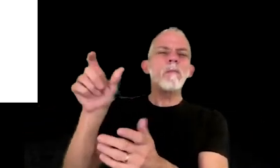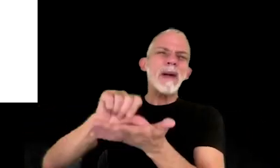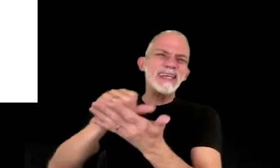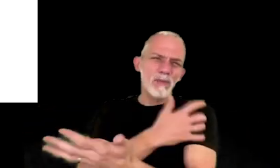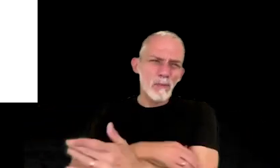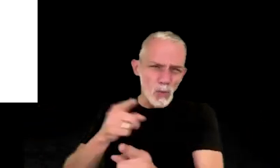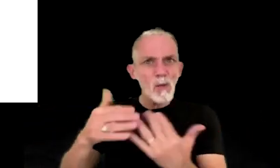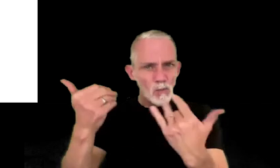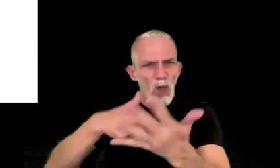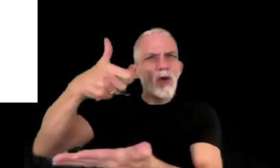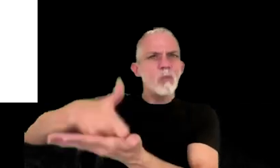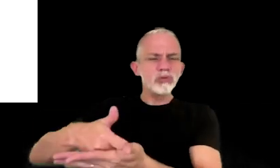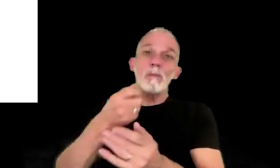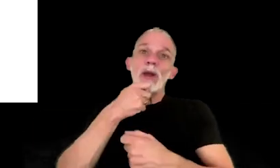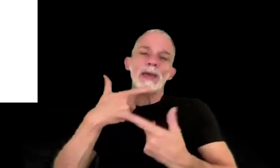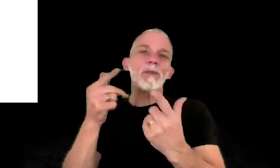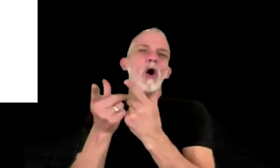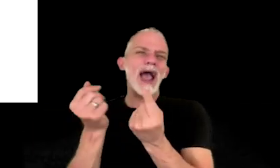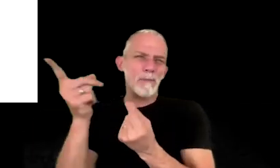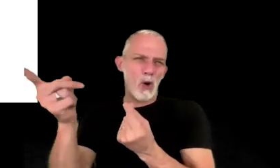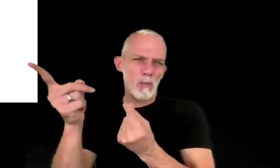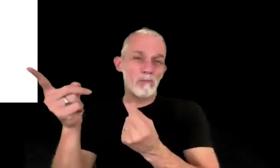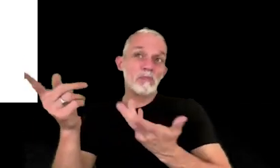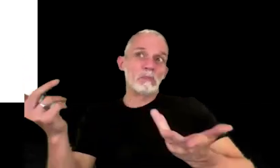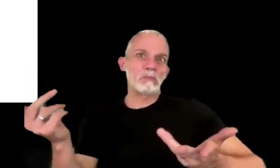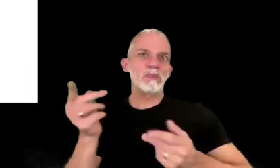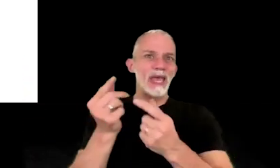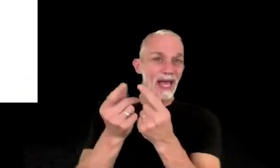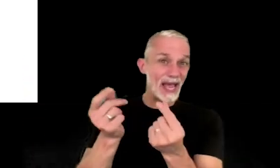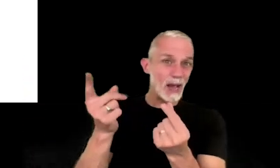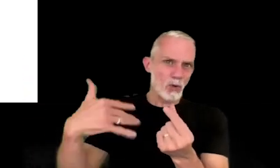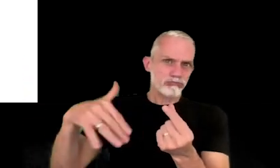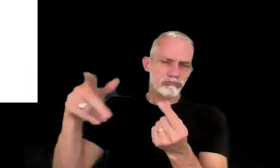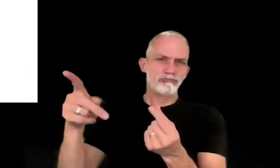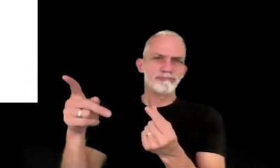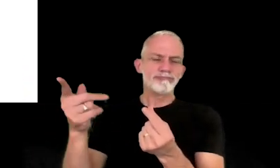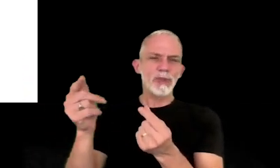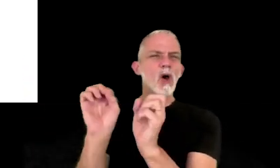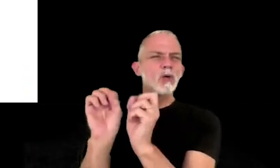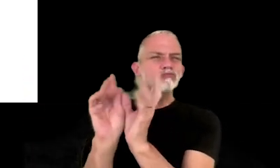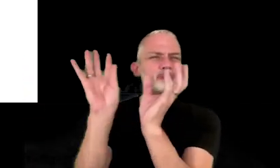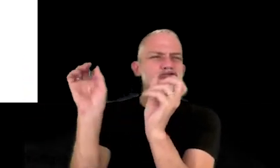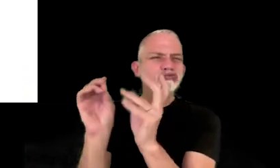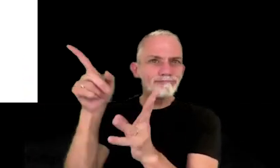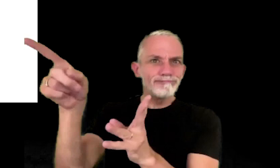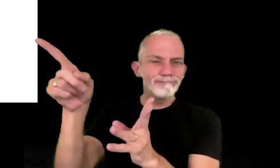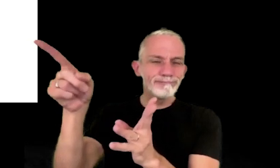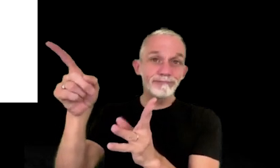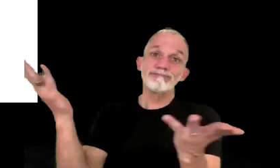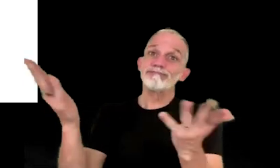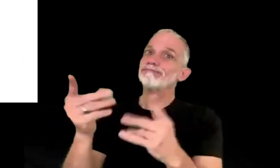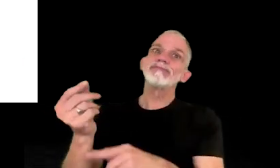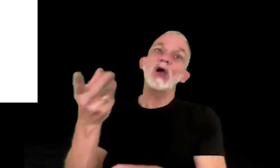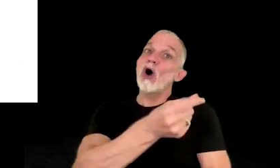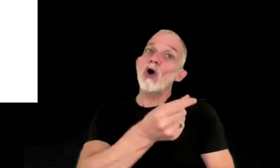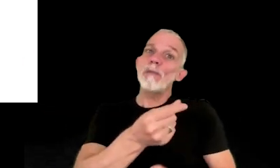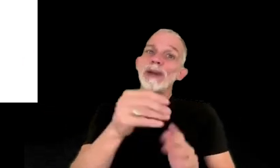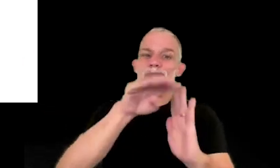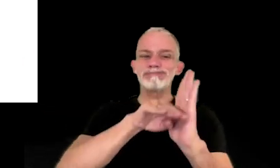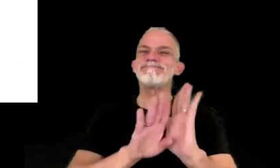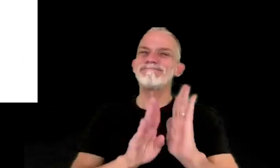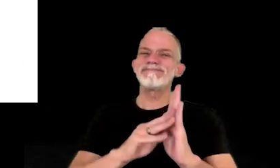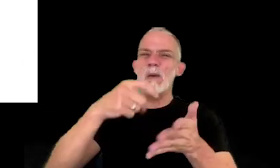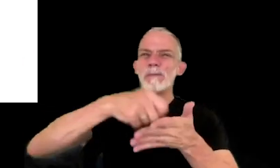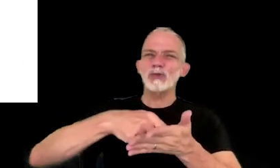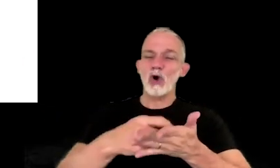ejemplo, Japón había emitido más gas efecto invernadero, entonces tenía que ir a comprar parte del protocolo, pero en vez de